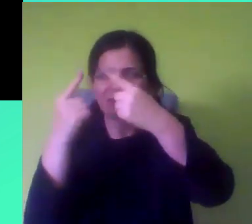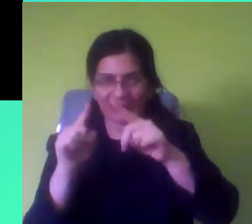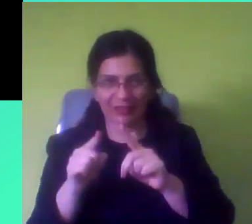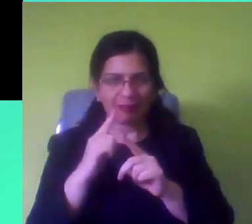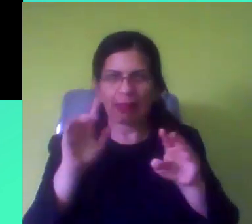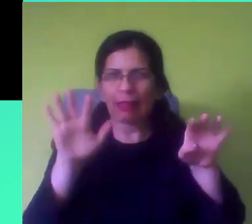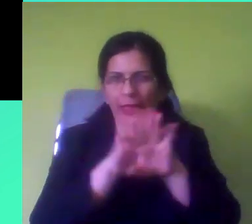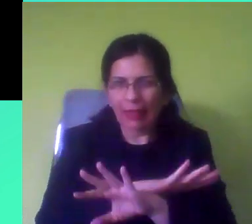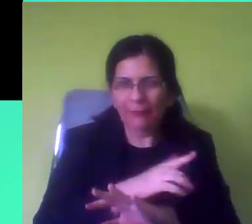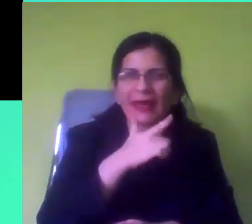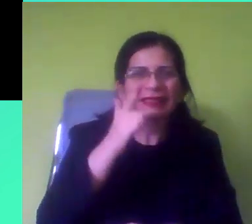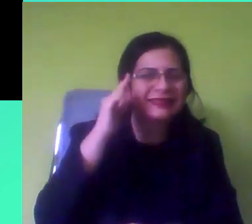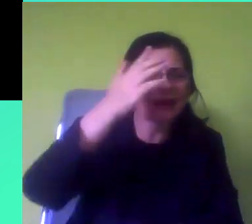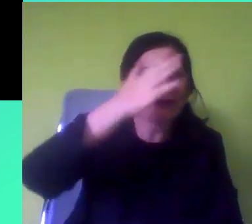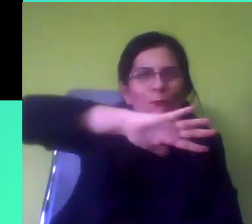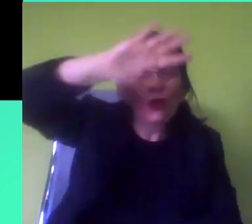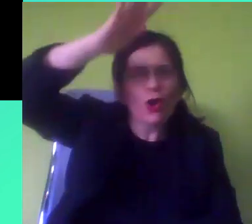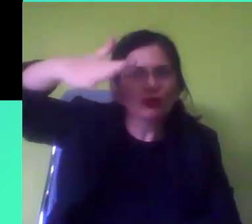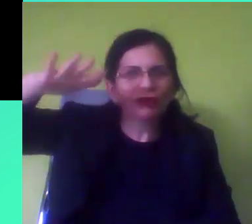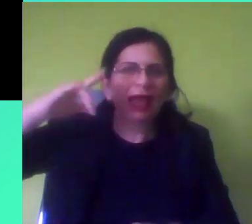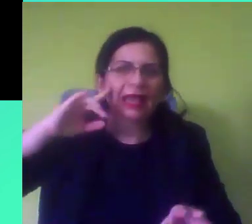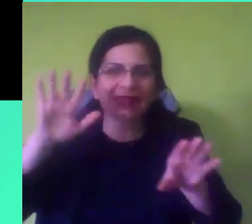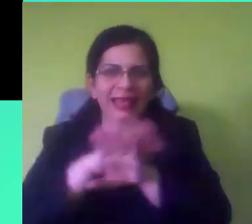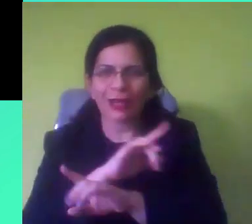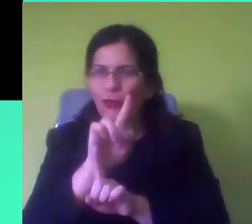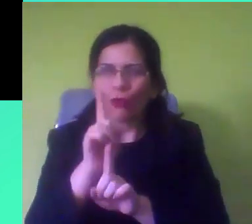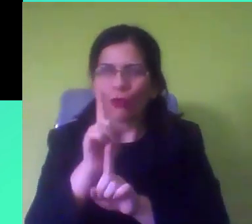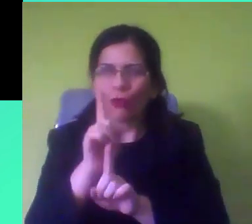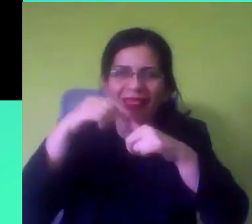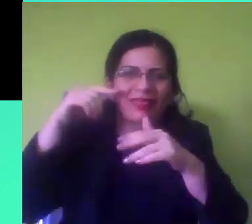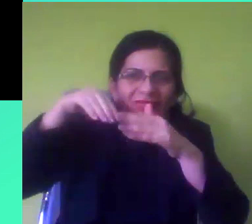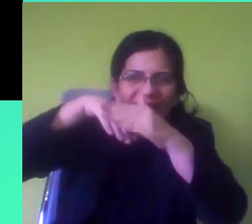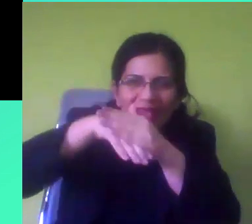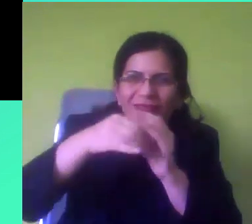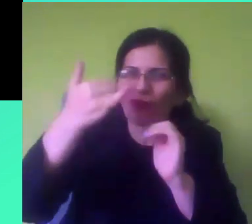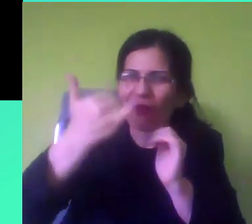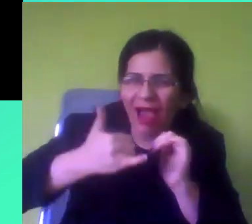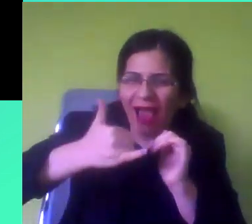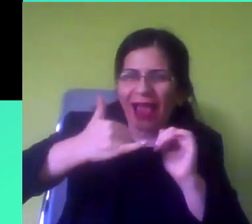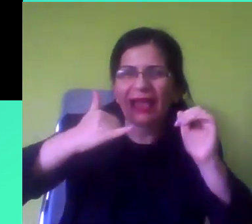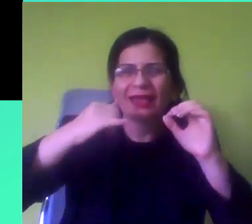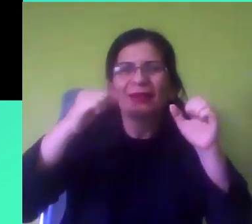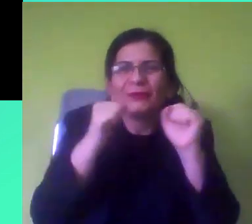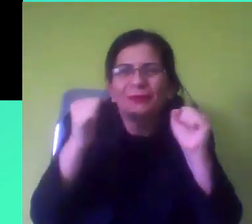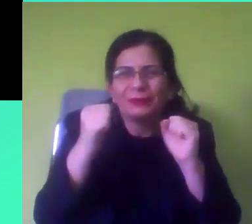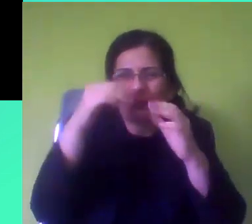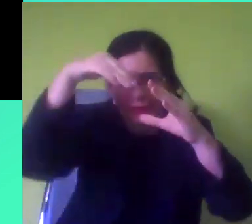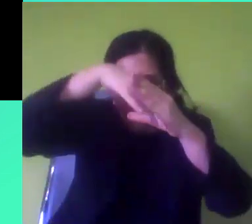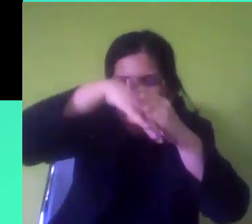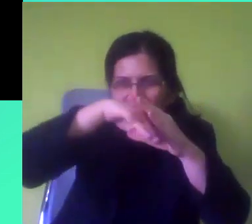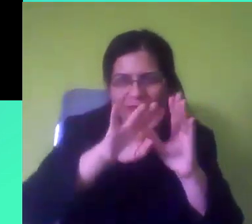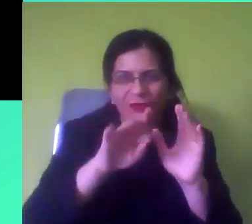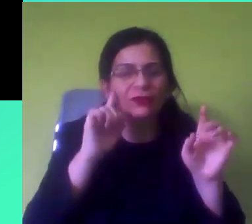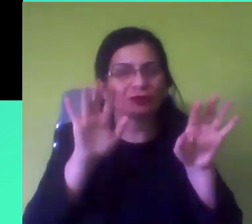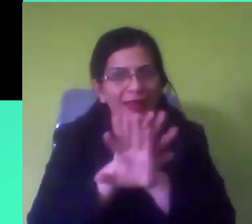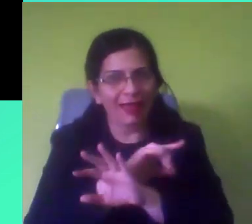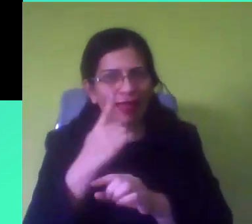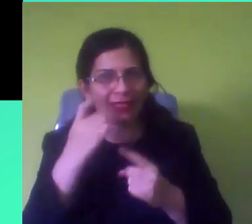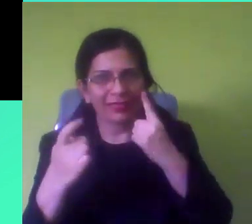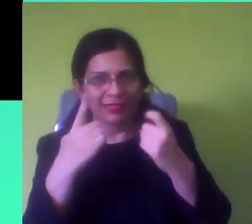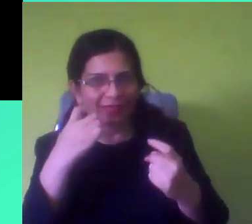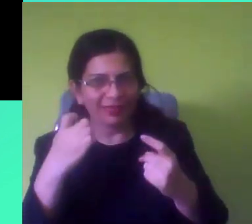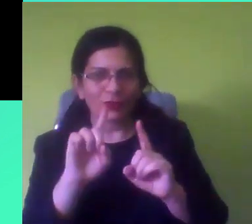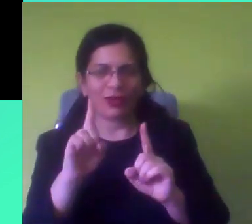que los rodea, con las montañas, con las morenas, con todo el tipo de depósito que tiene cerca. Entonces es más complicado